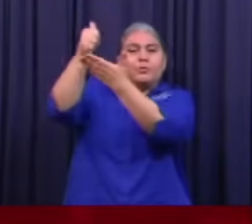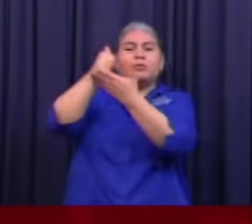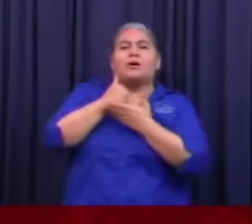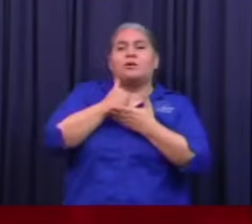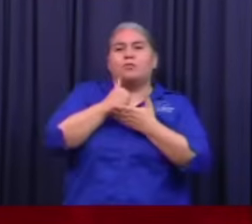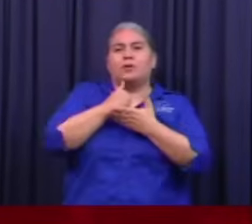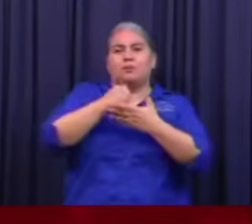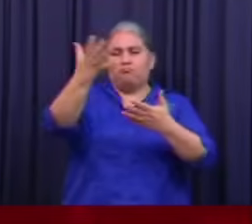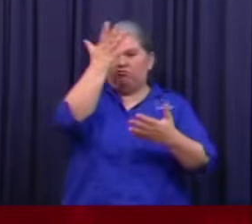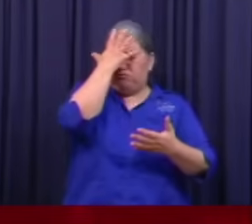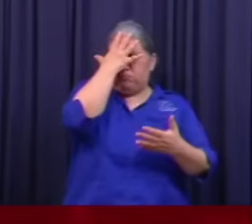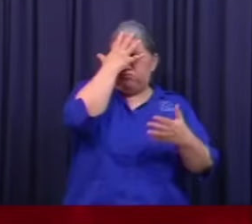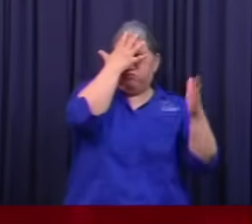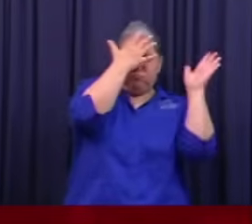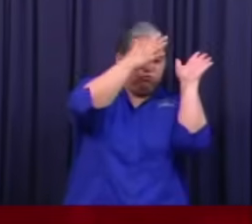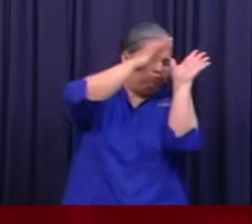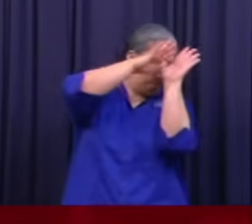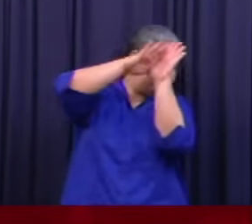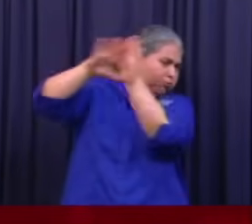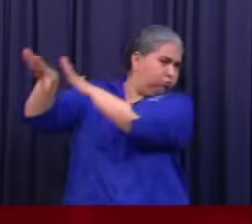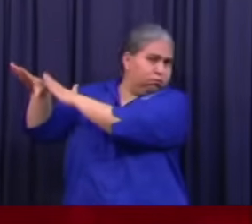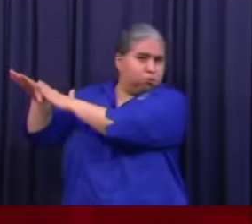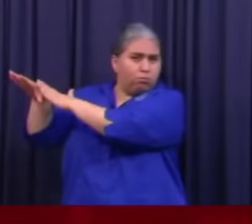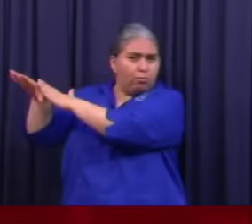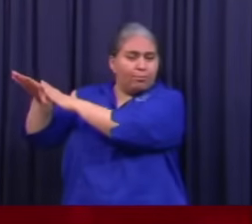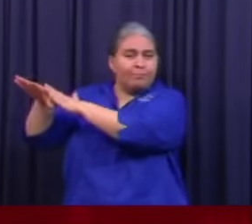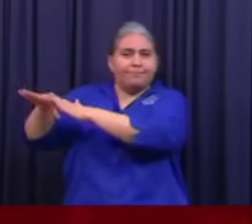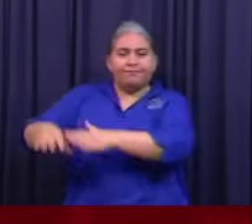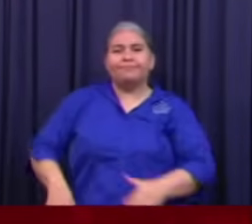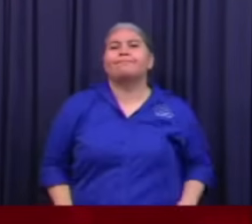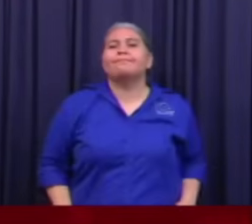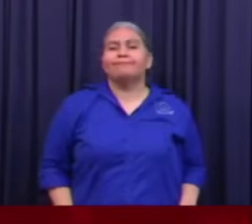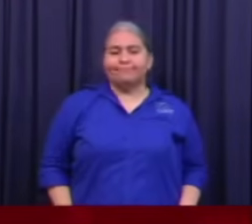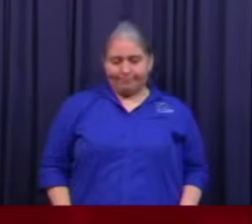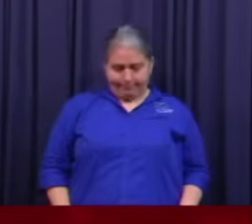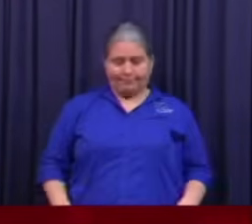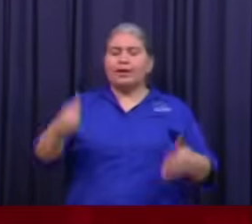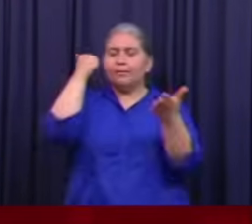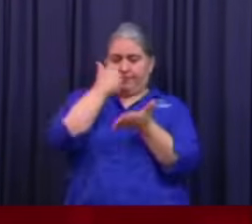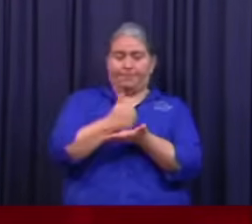el pecado amén amén y amén